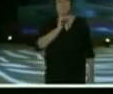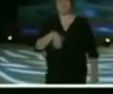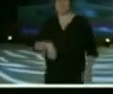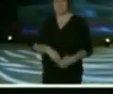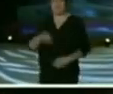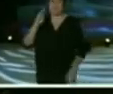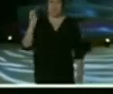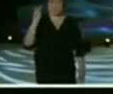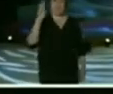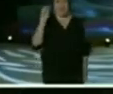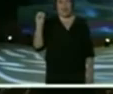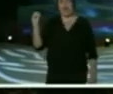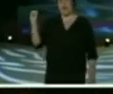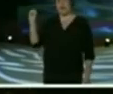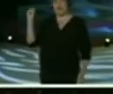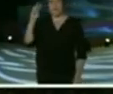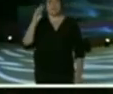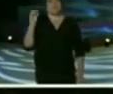Para papá.